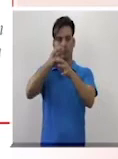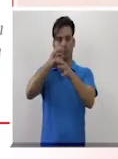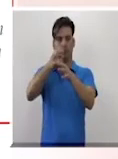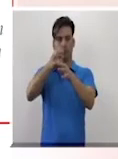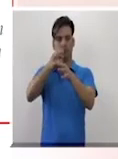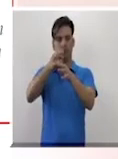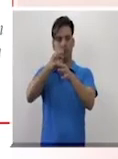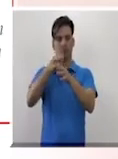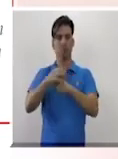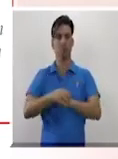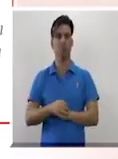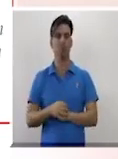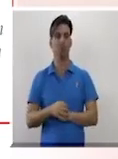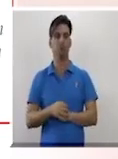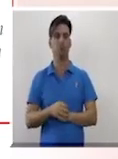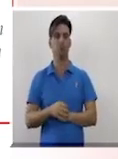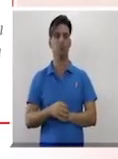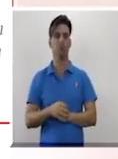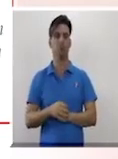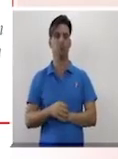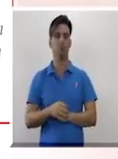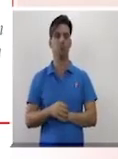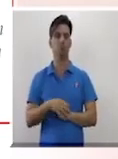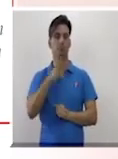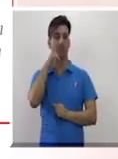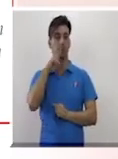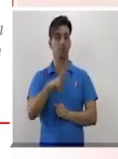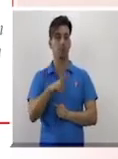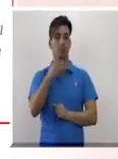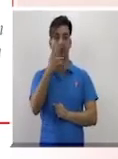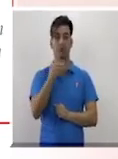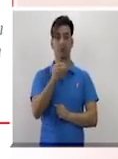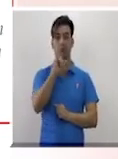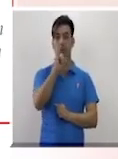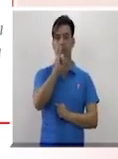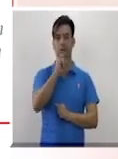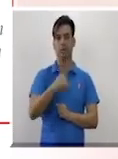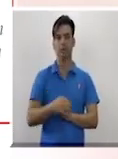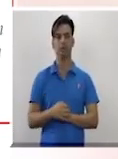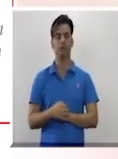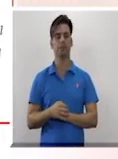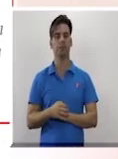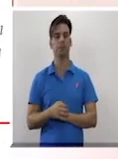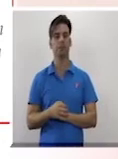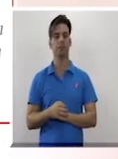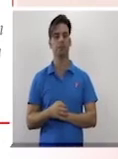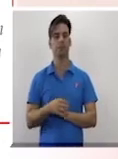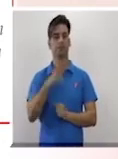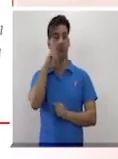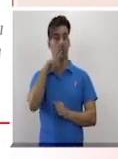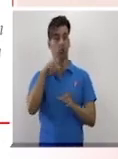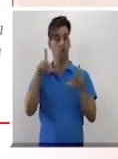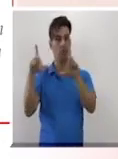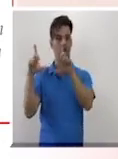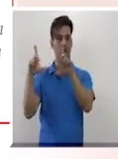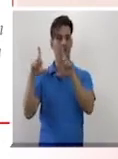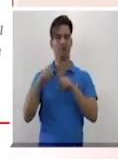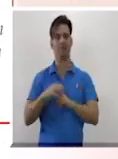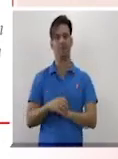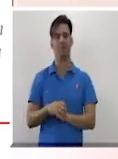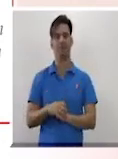del cilindro ancho, que en este caso nos va a dar 6, como ustedes están viendo en su lámina. Y entonces vamos a